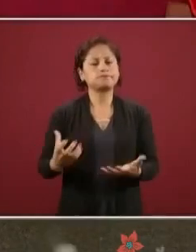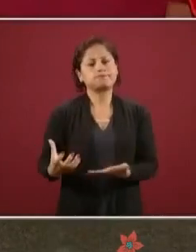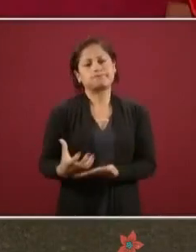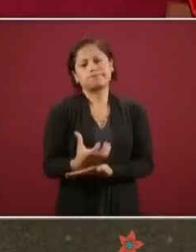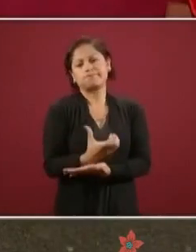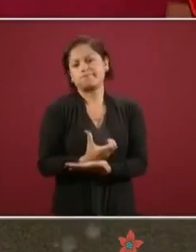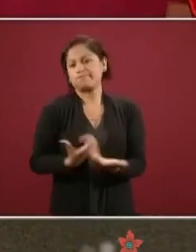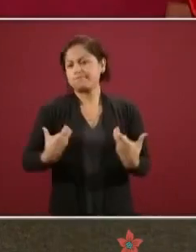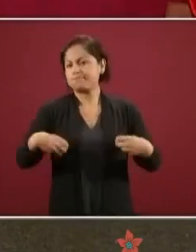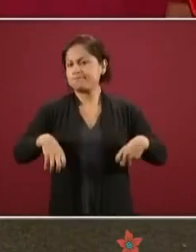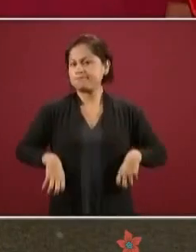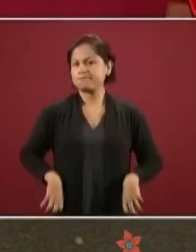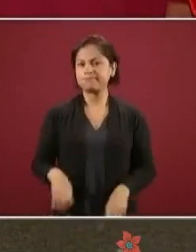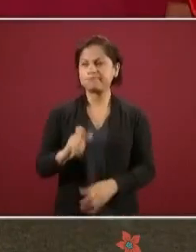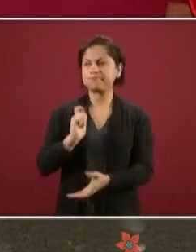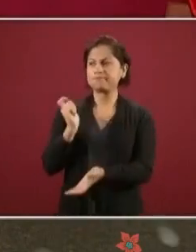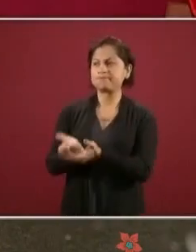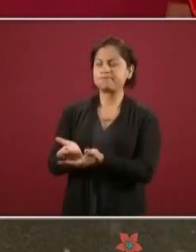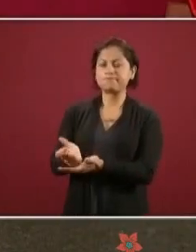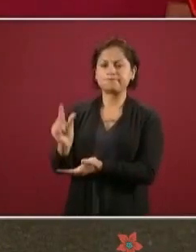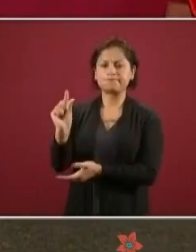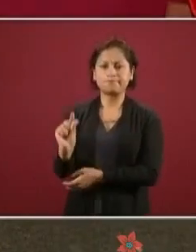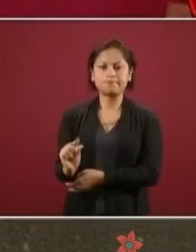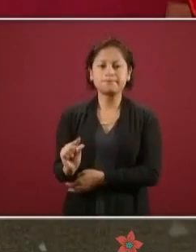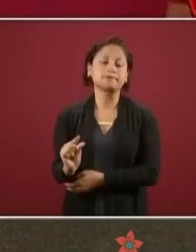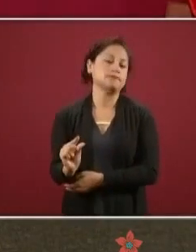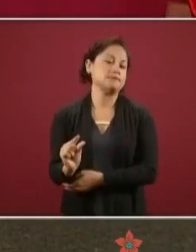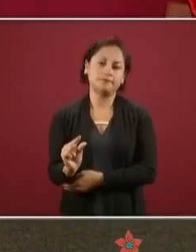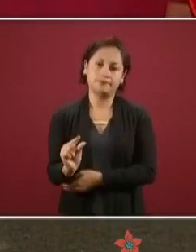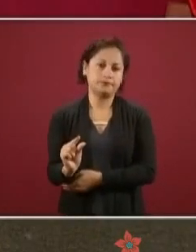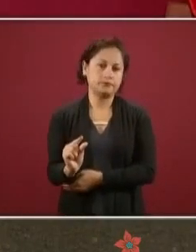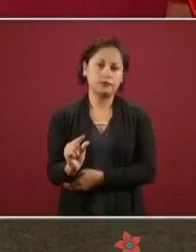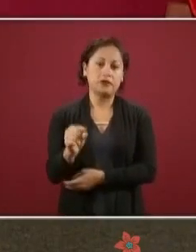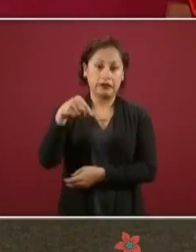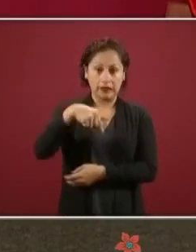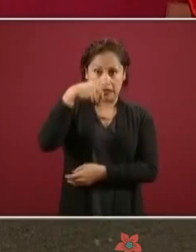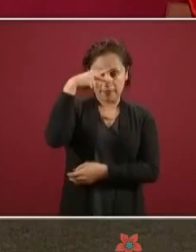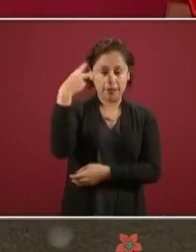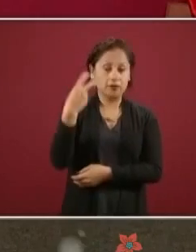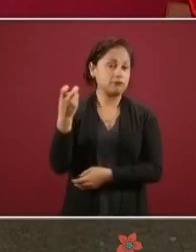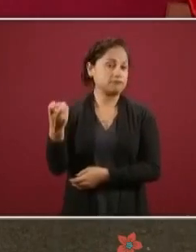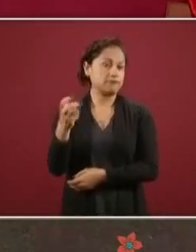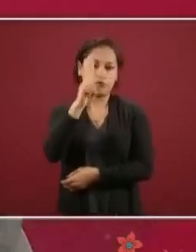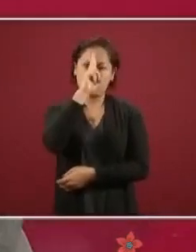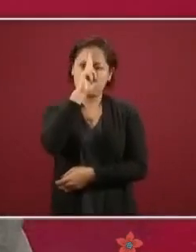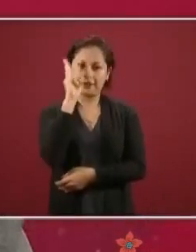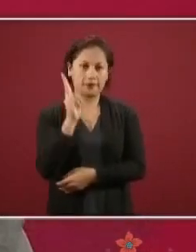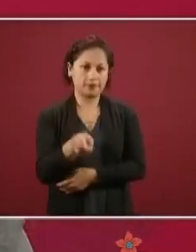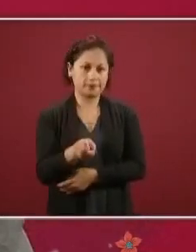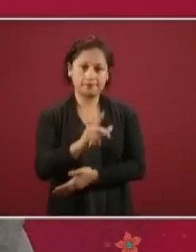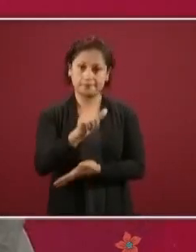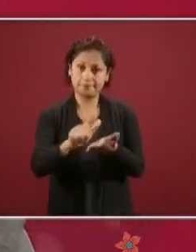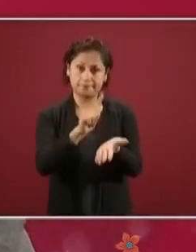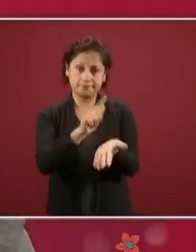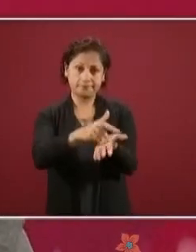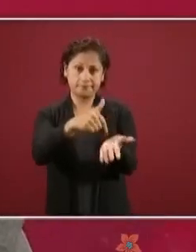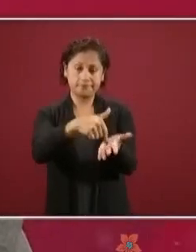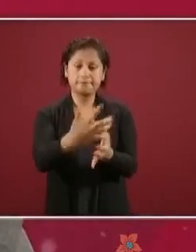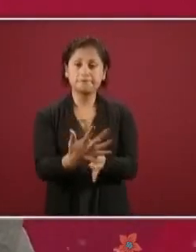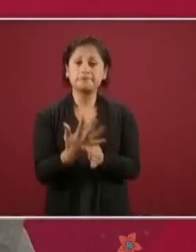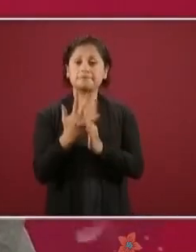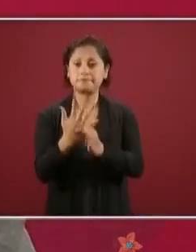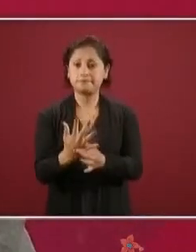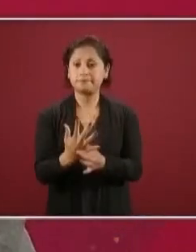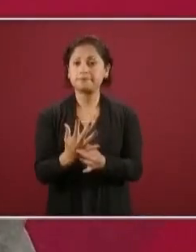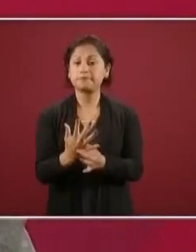supo por parte de WikiLeaks, que liberó estos cables de norteamericanos. Y bueno, que ahí viene todo lo que precisamente